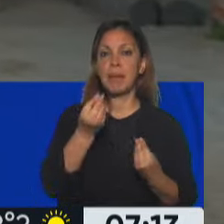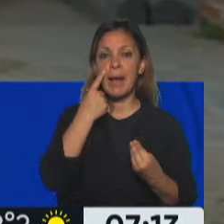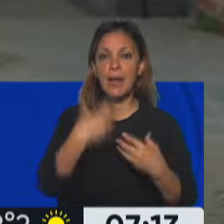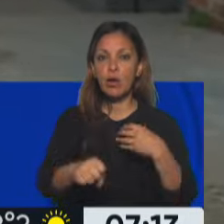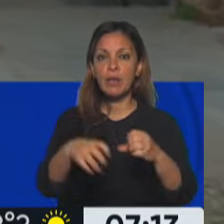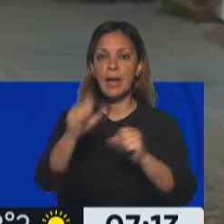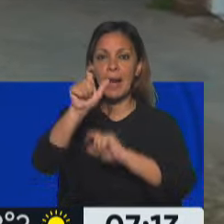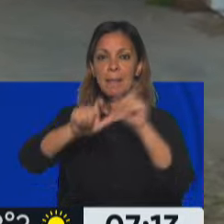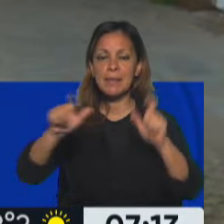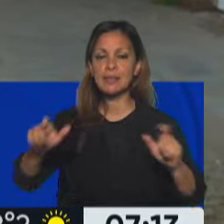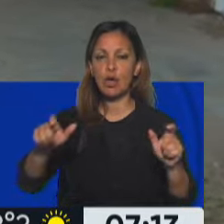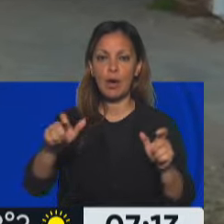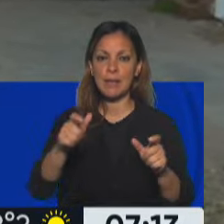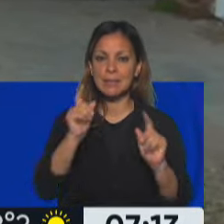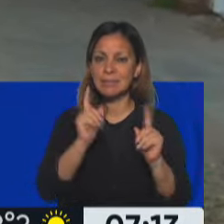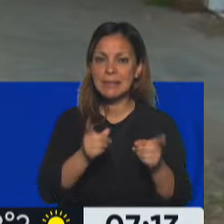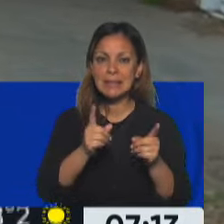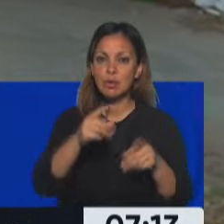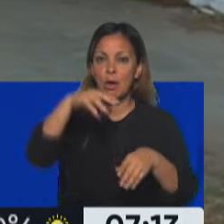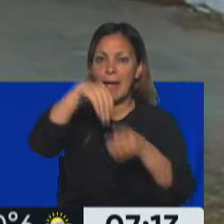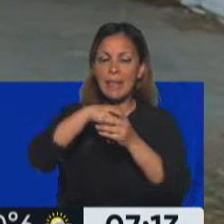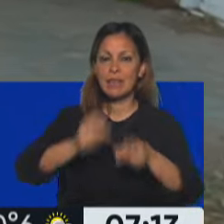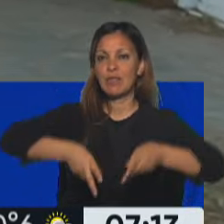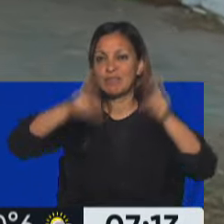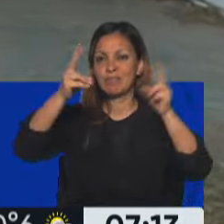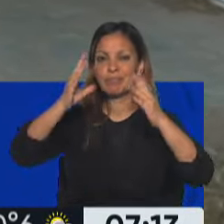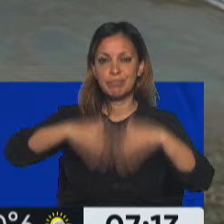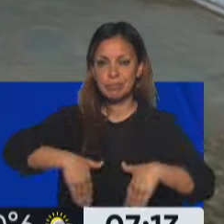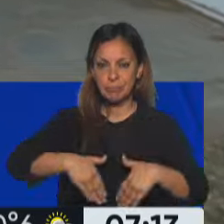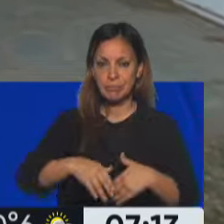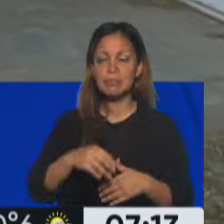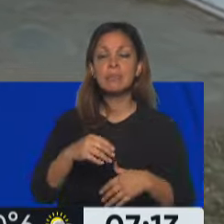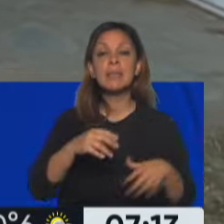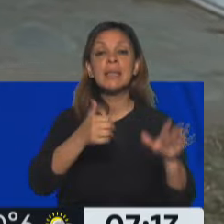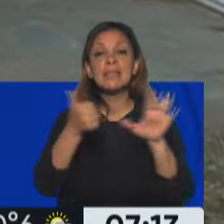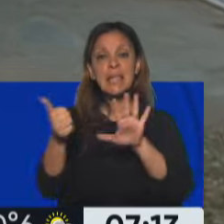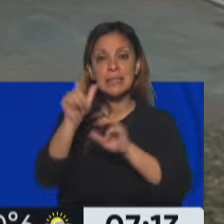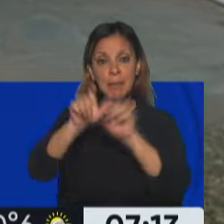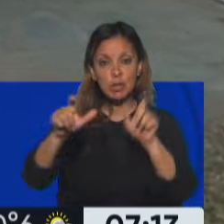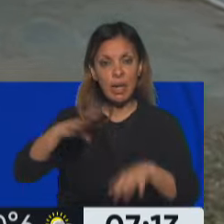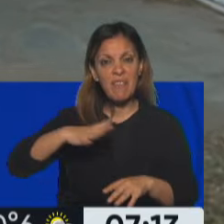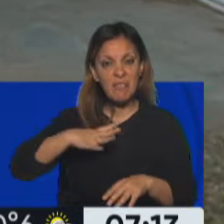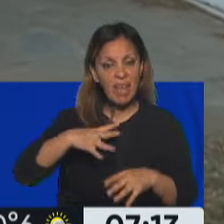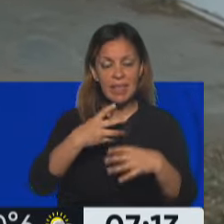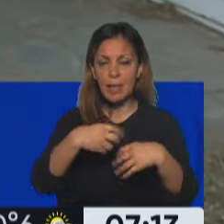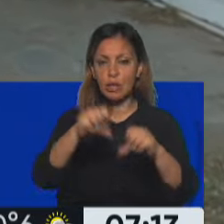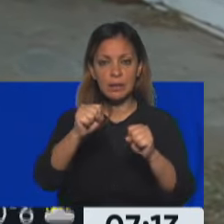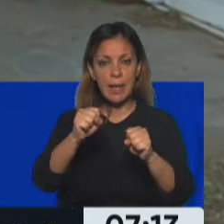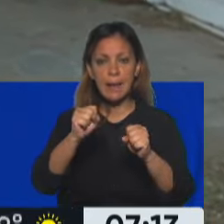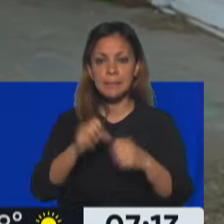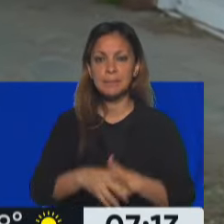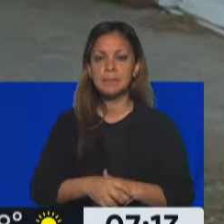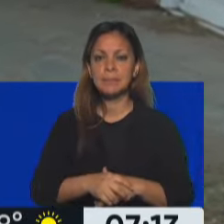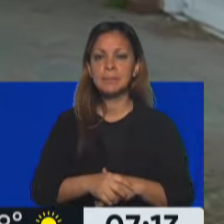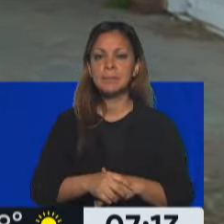que estaban allí en el momento clave del derrumbe. Mientras, son 6 los desaparecidos ya confirmados por la nómina oficial que